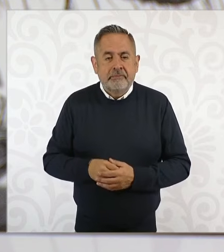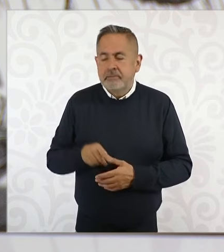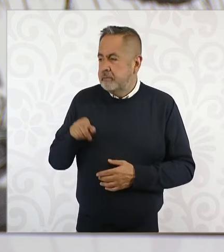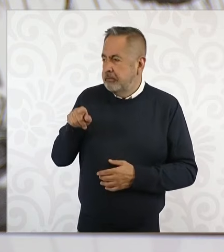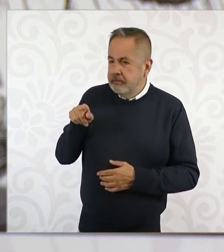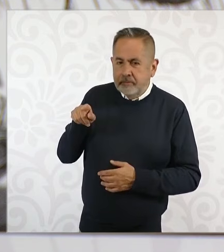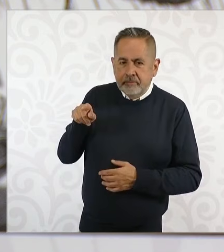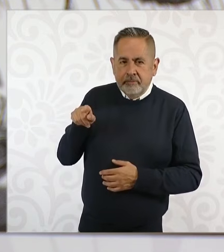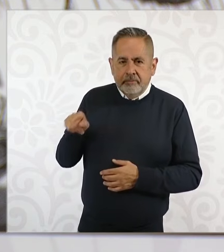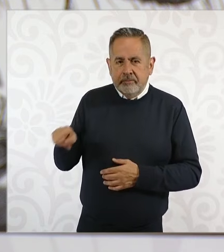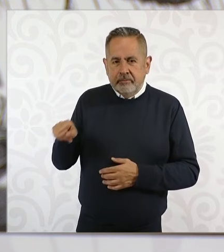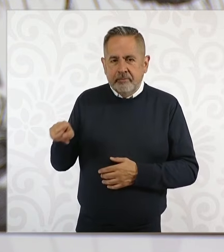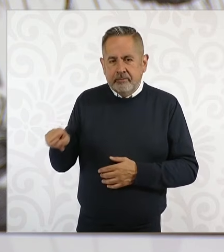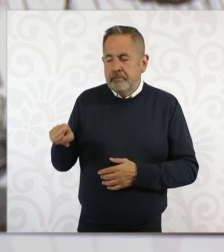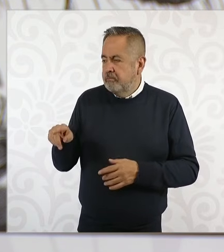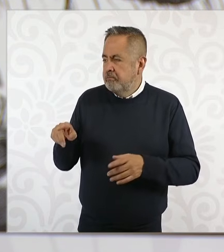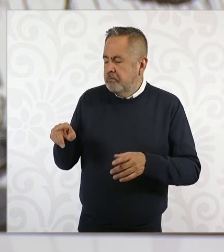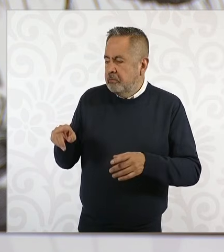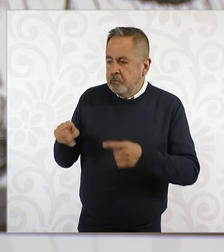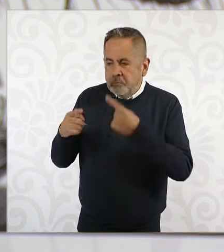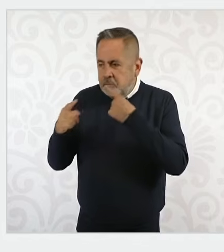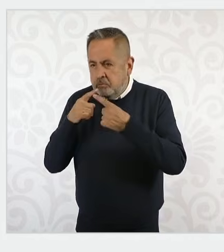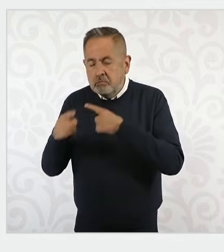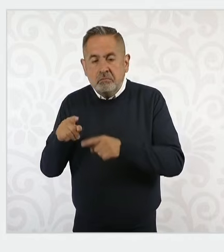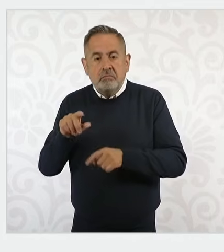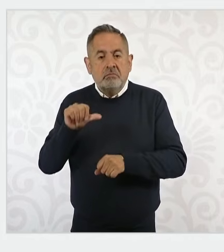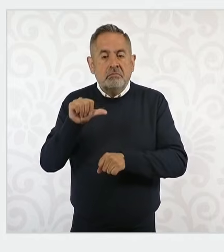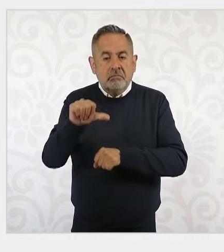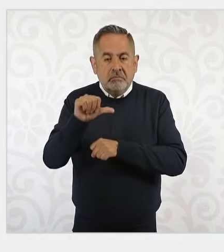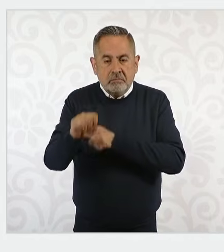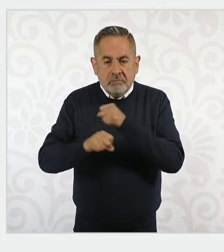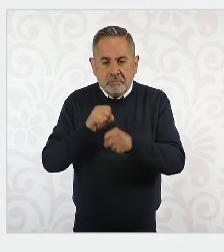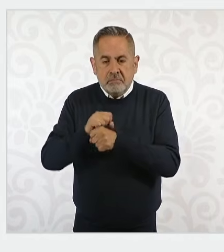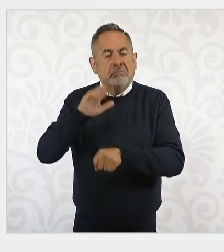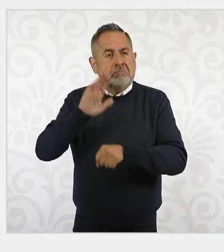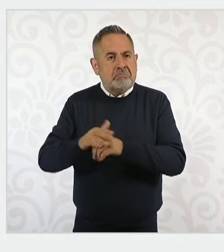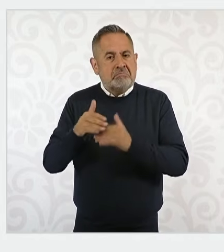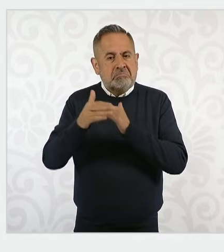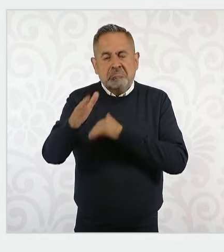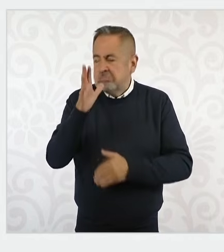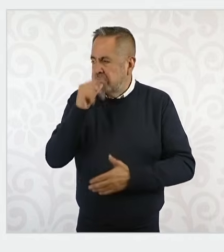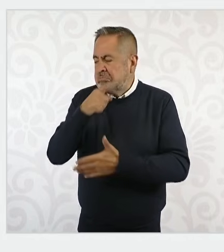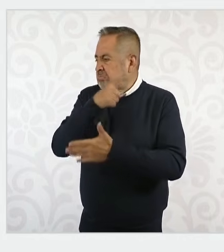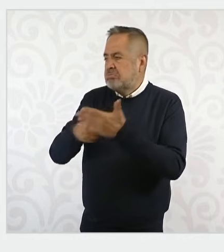acordar 16 años más del tratado por el narcogobierno. Háganme ustedes el favor.